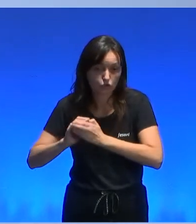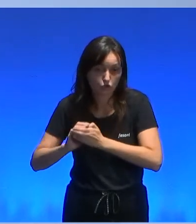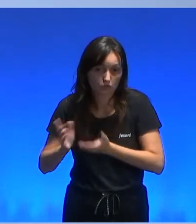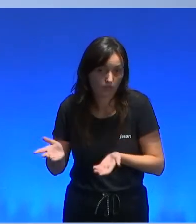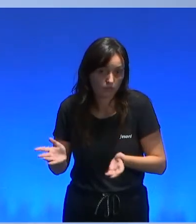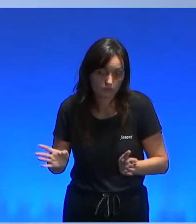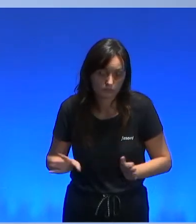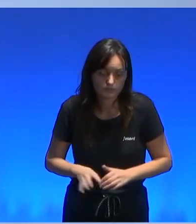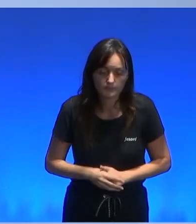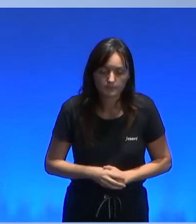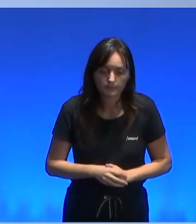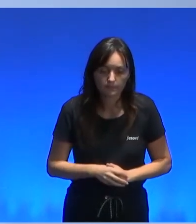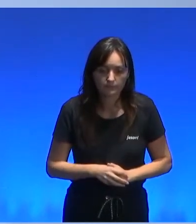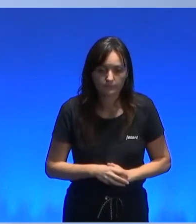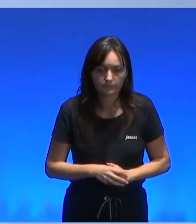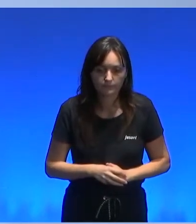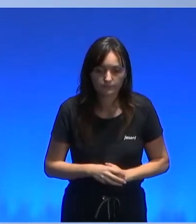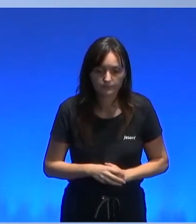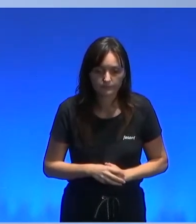las autoridades.